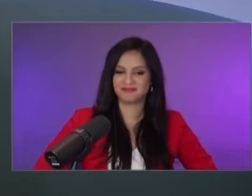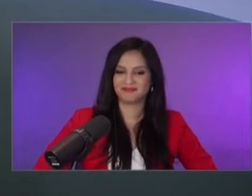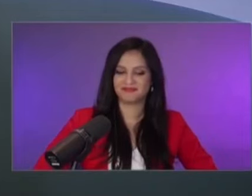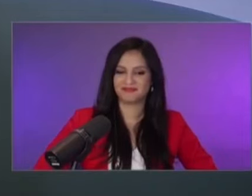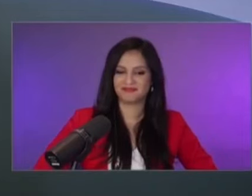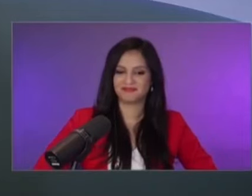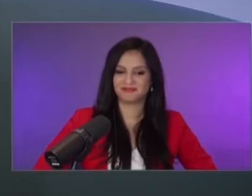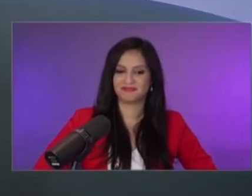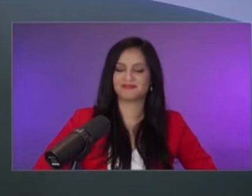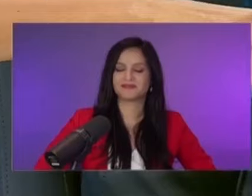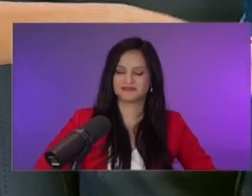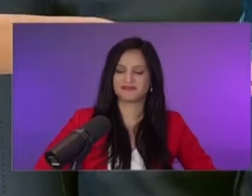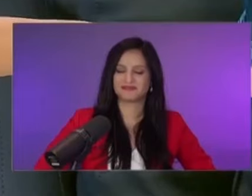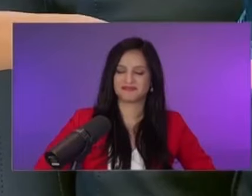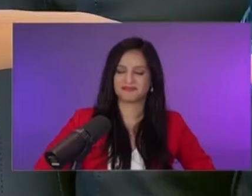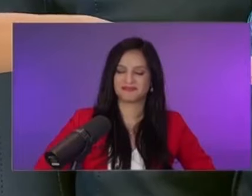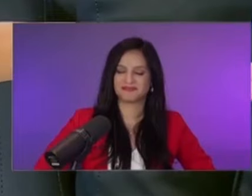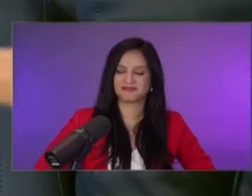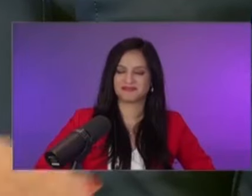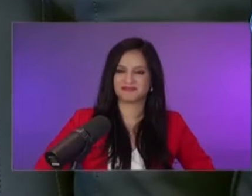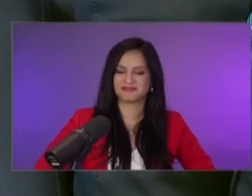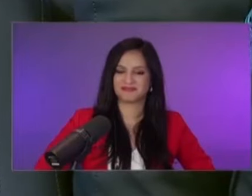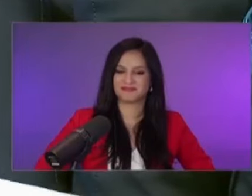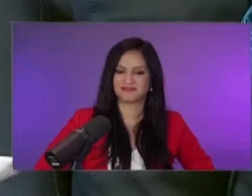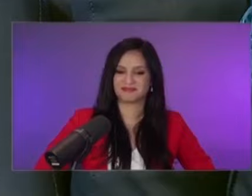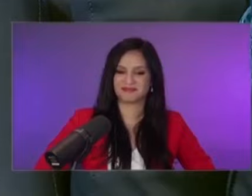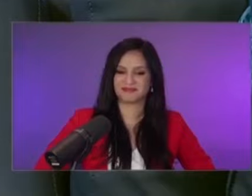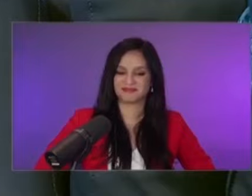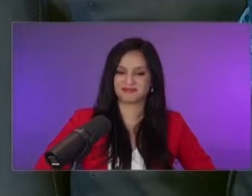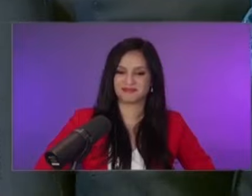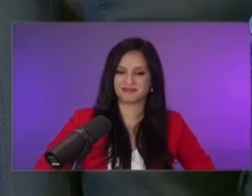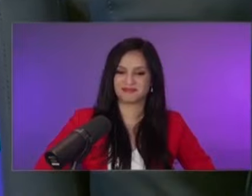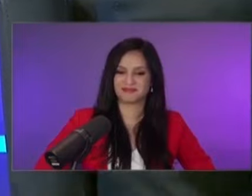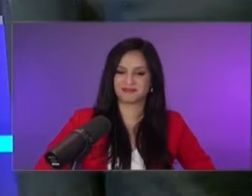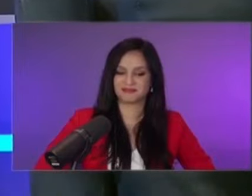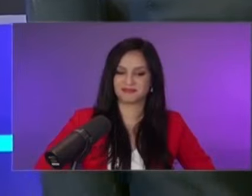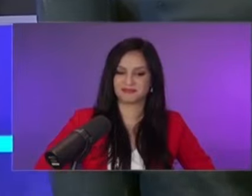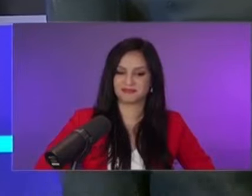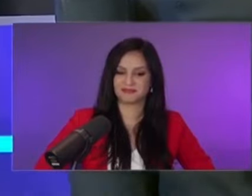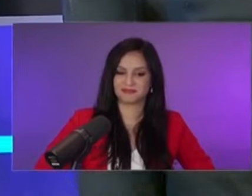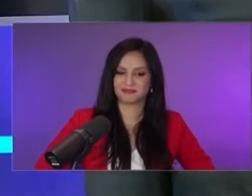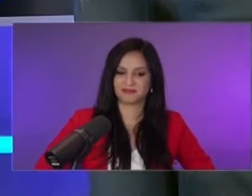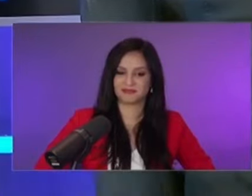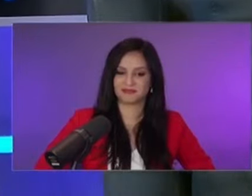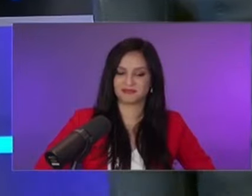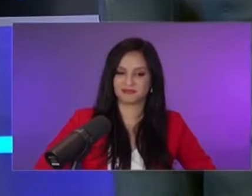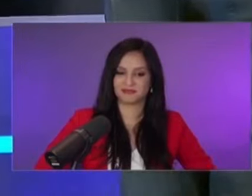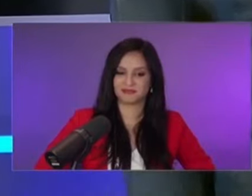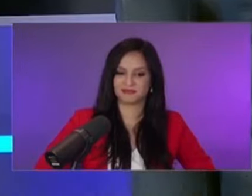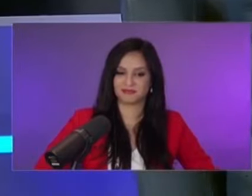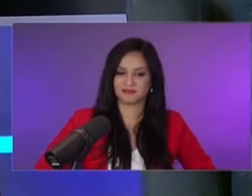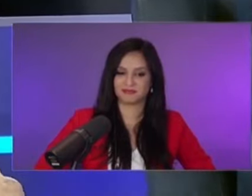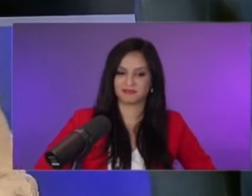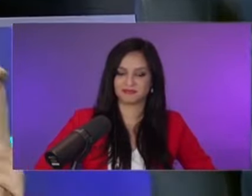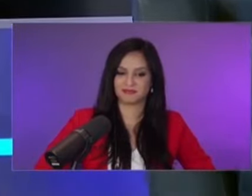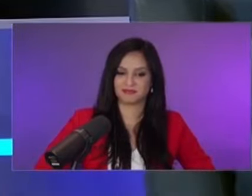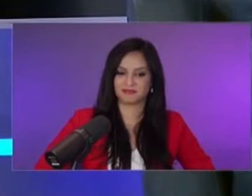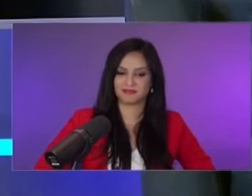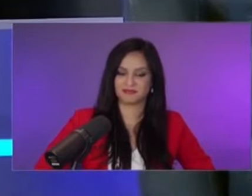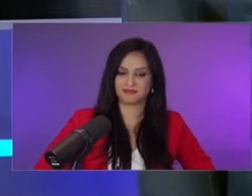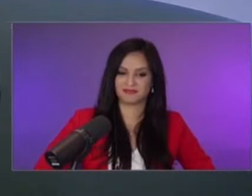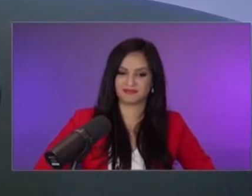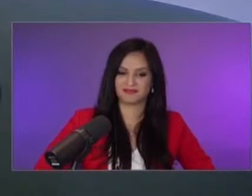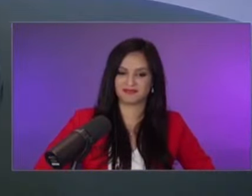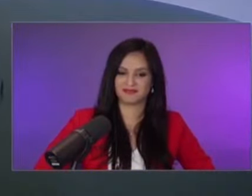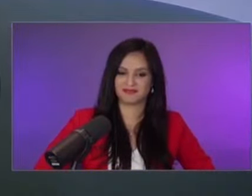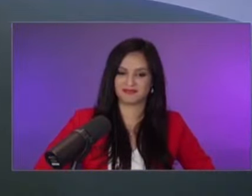esa zos sabemos que tiene funciones en el estado pero podríamos ver a Osiris vinculado con esta nueva empresa minera dominicana no no no creo